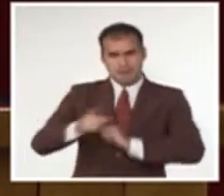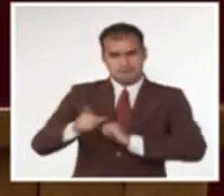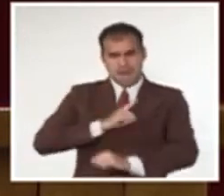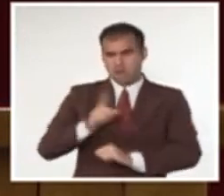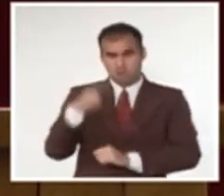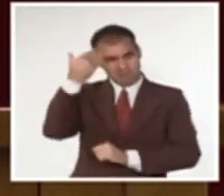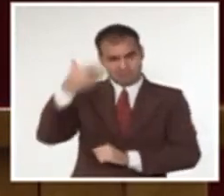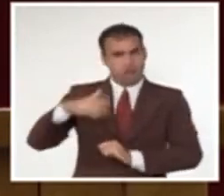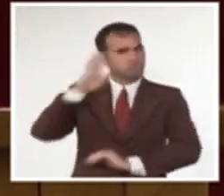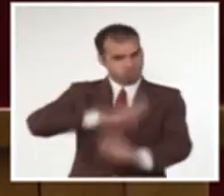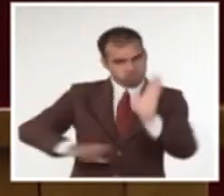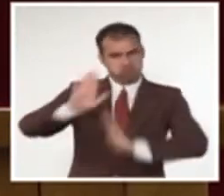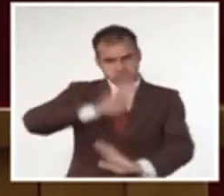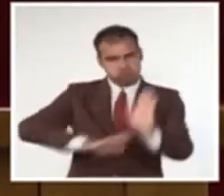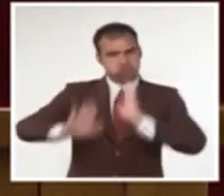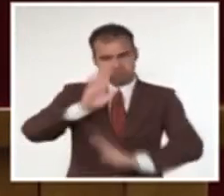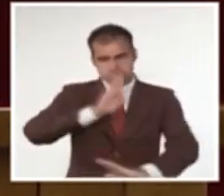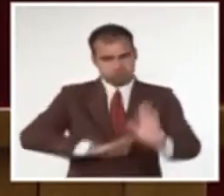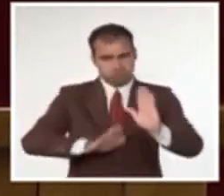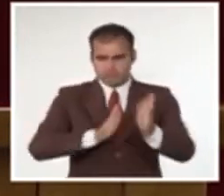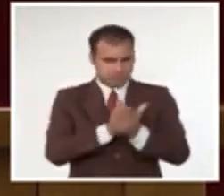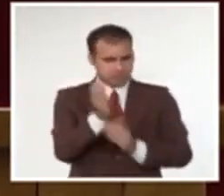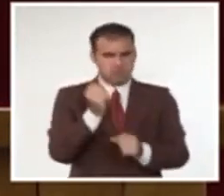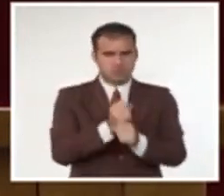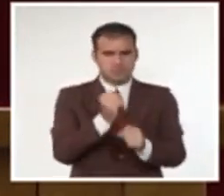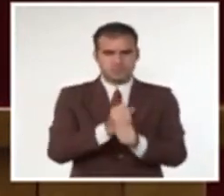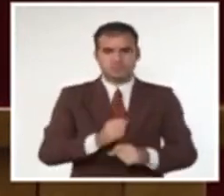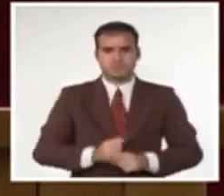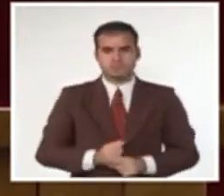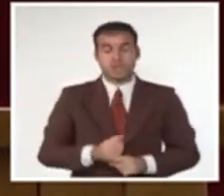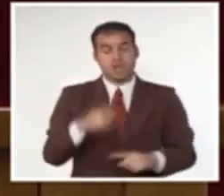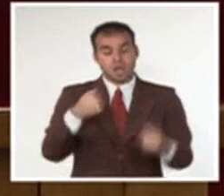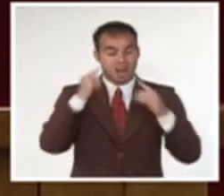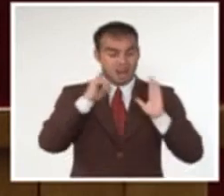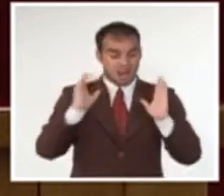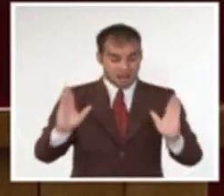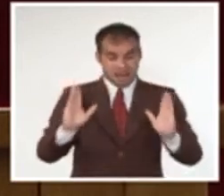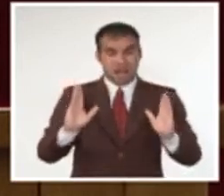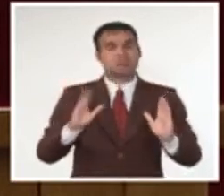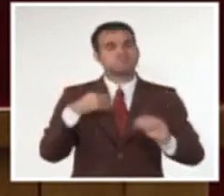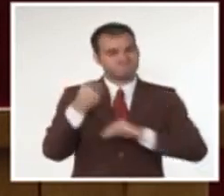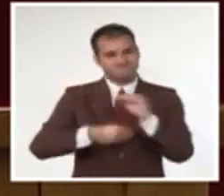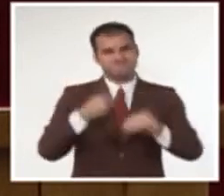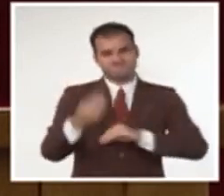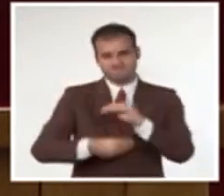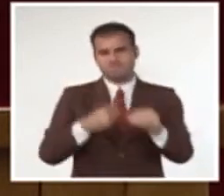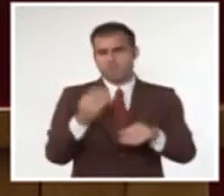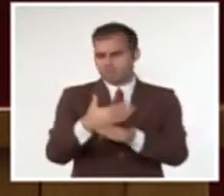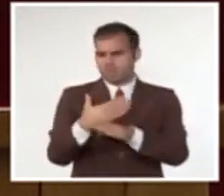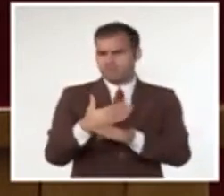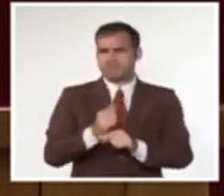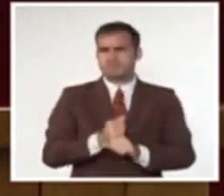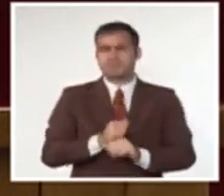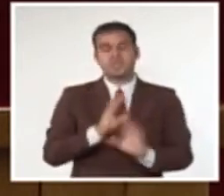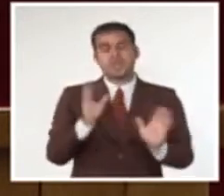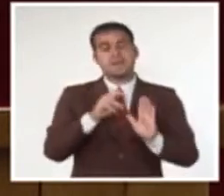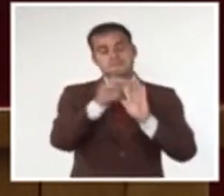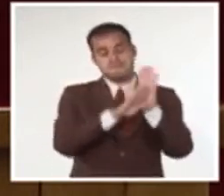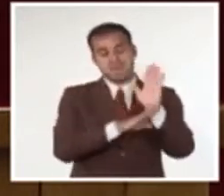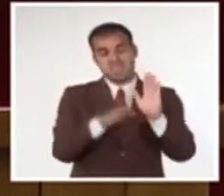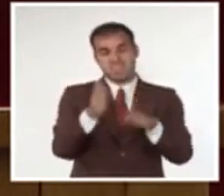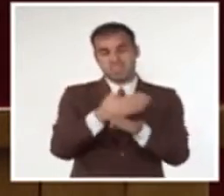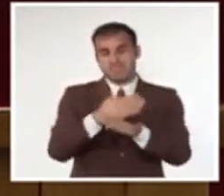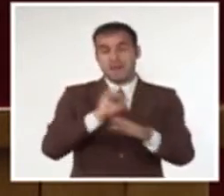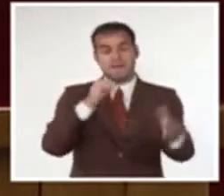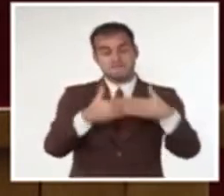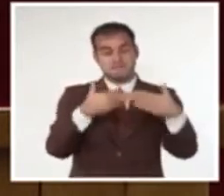cerco. Este ha sido también un año de profundas transformaciones, con la aprobación de medidas para el fortalecimiento de la empresa